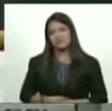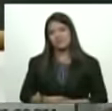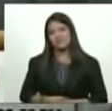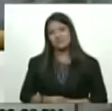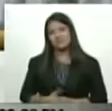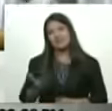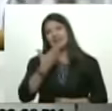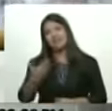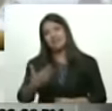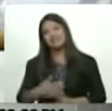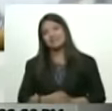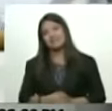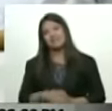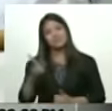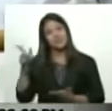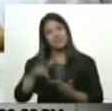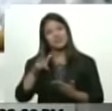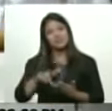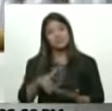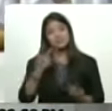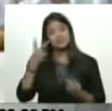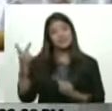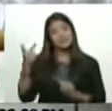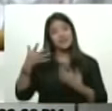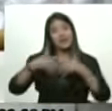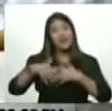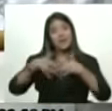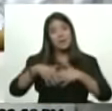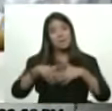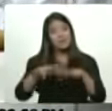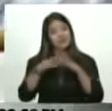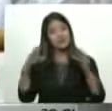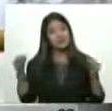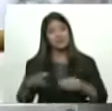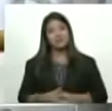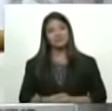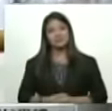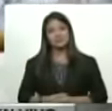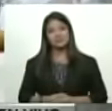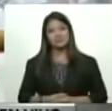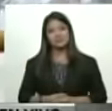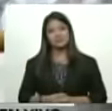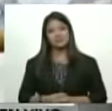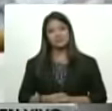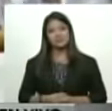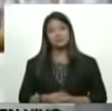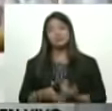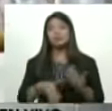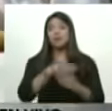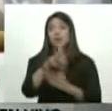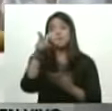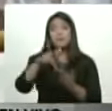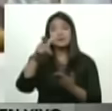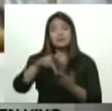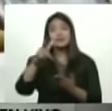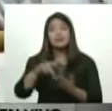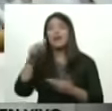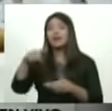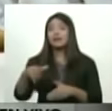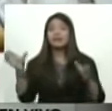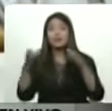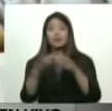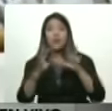Bien, agradecemos su participación, parte del empresariado que es partícipe en esta